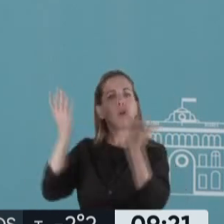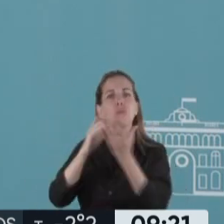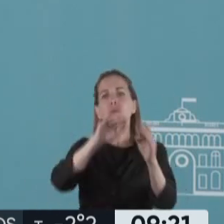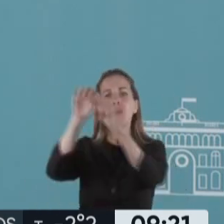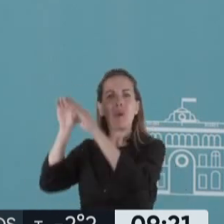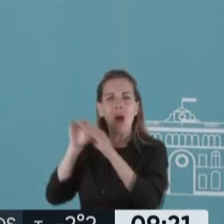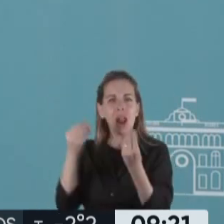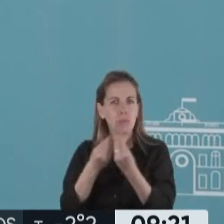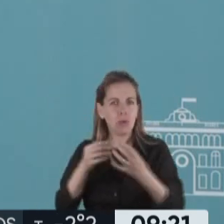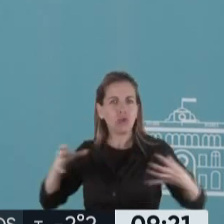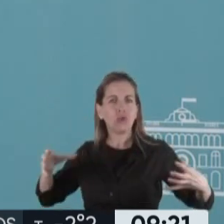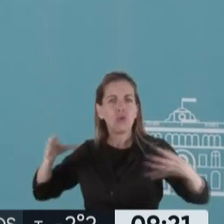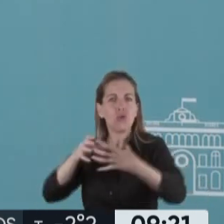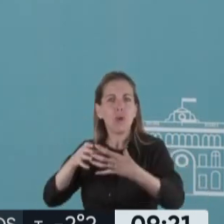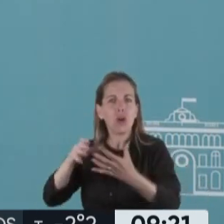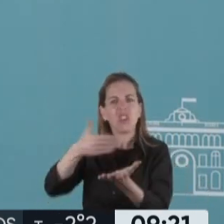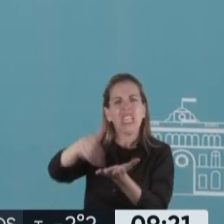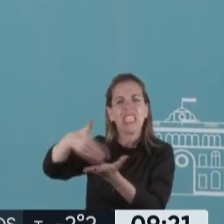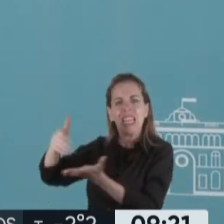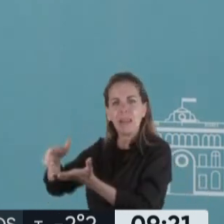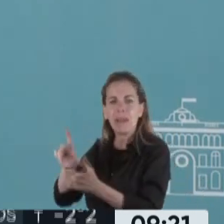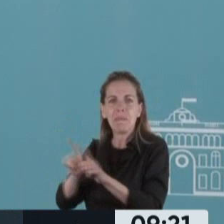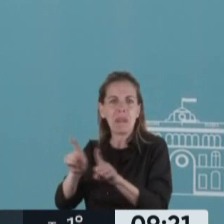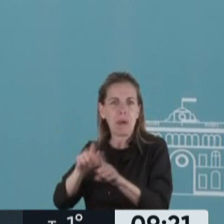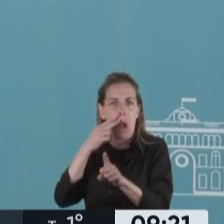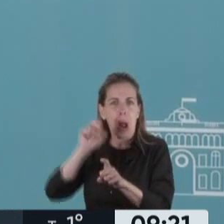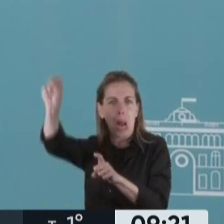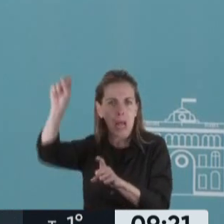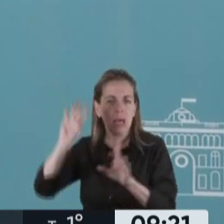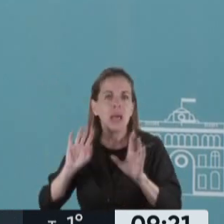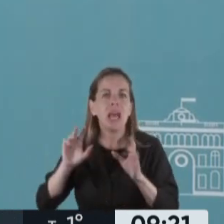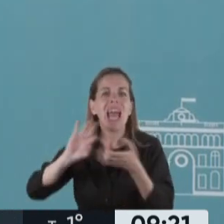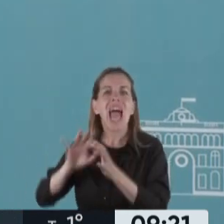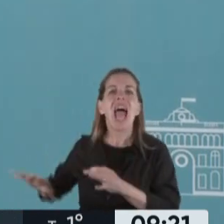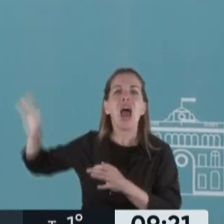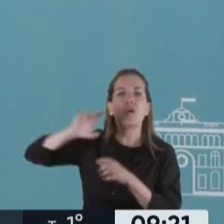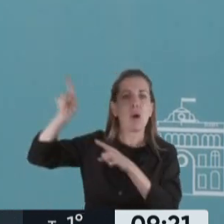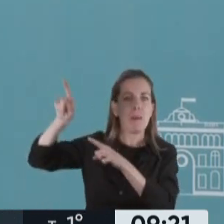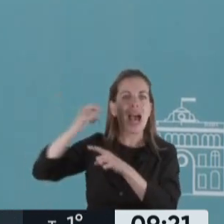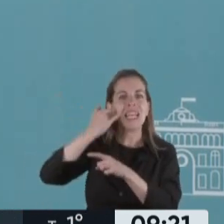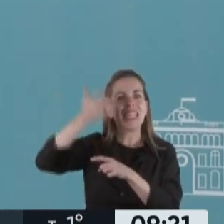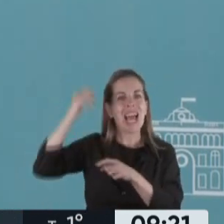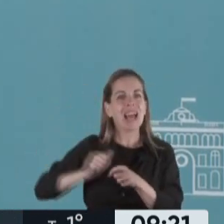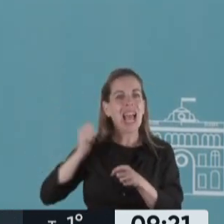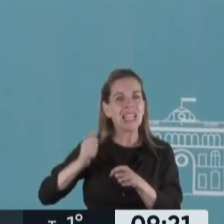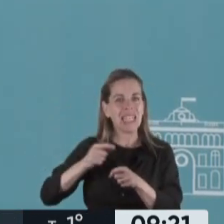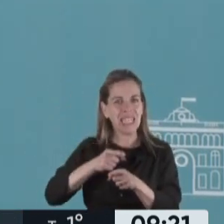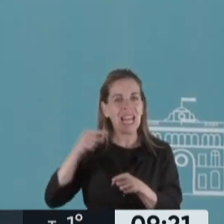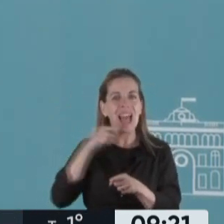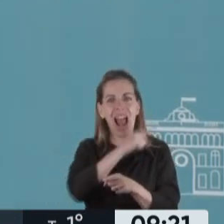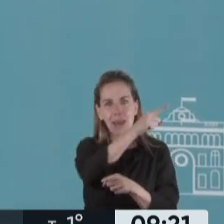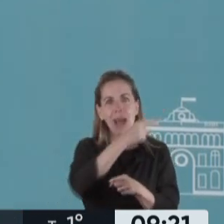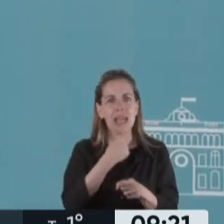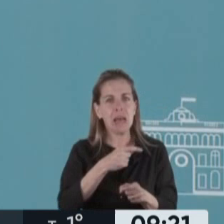grupos neonazis en Europa, que sucede, que lo ha planteado la canciller alemana en su momento, Merkel, Merkel, diciendo, bueno, cuál es el